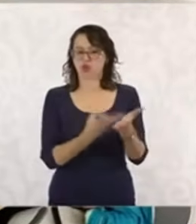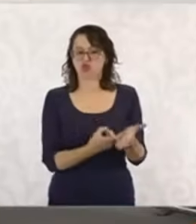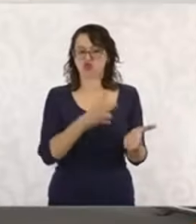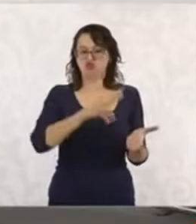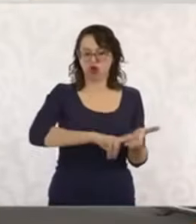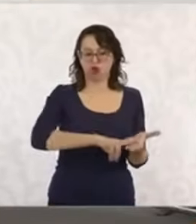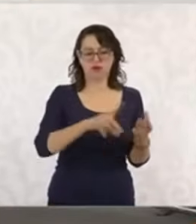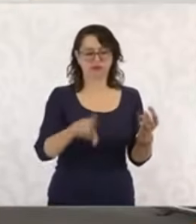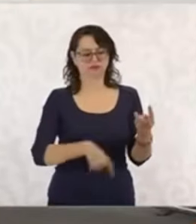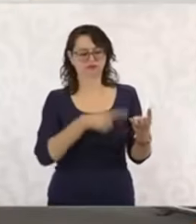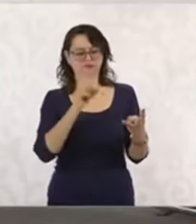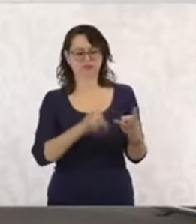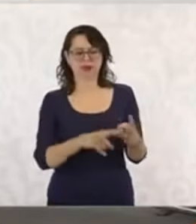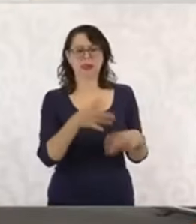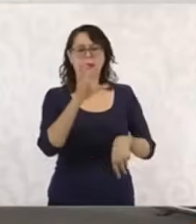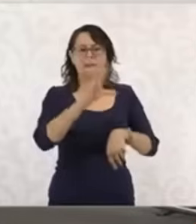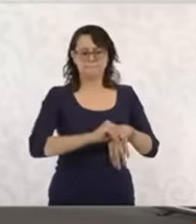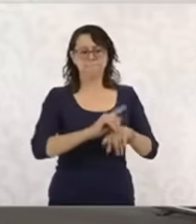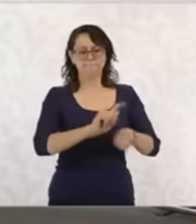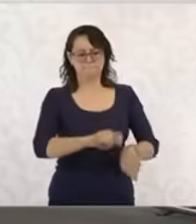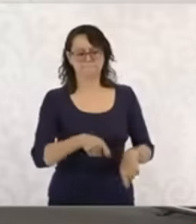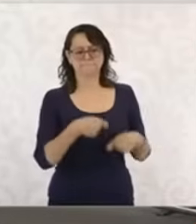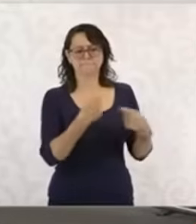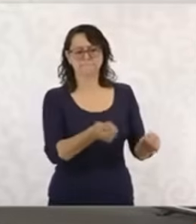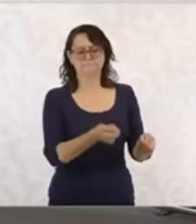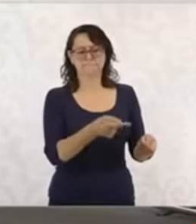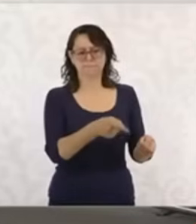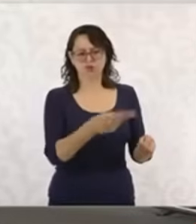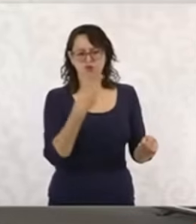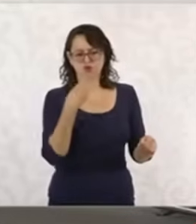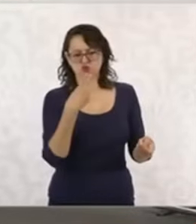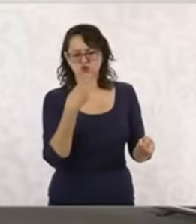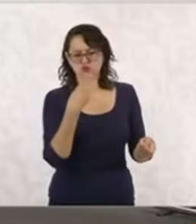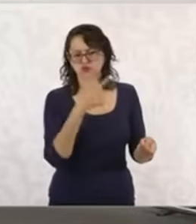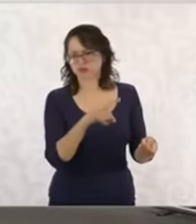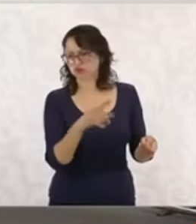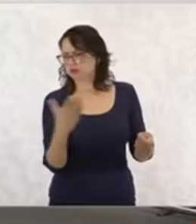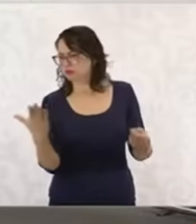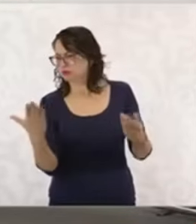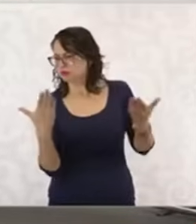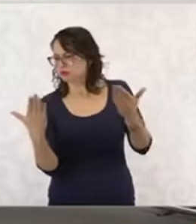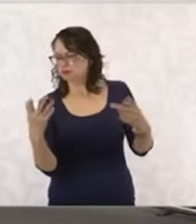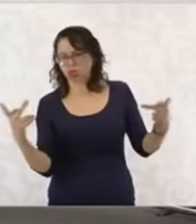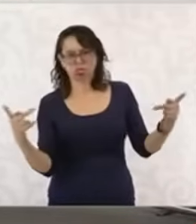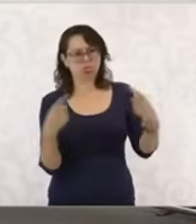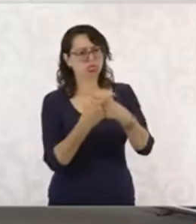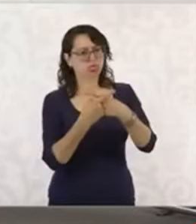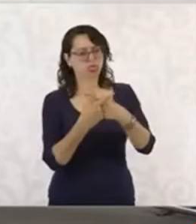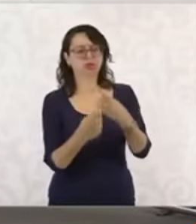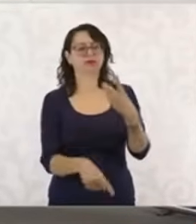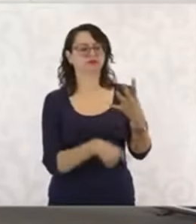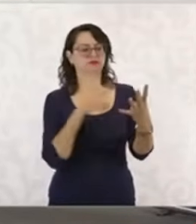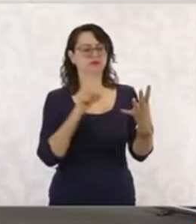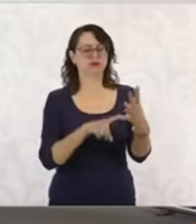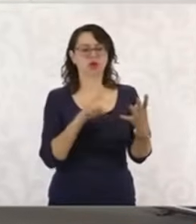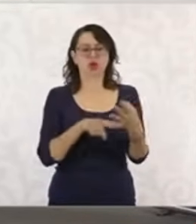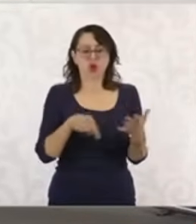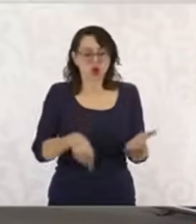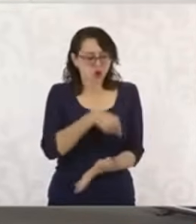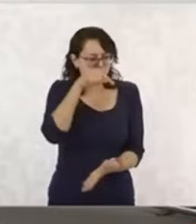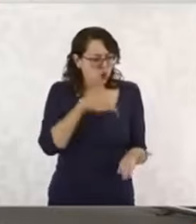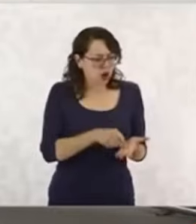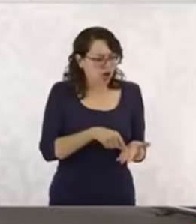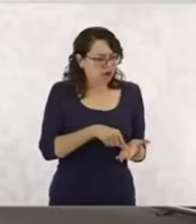uso diferente al que el título fue concesionado y coordenadas de ubicación que son erróneas o